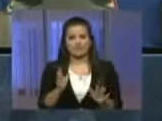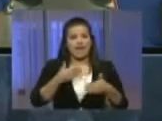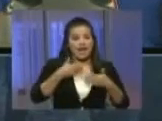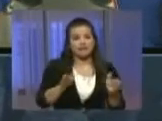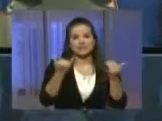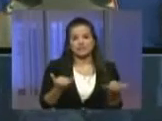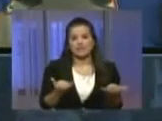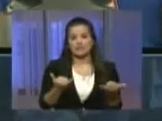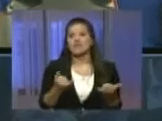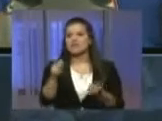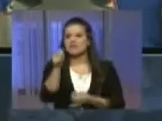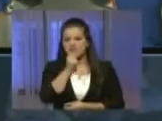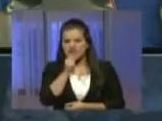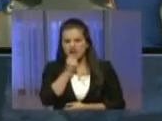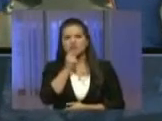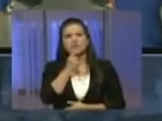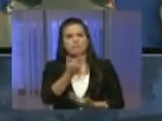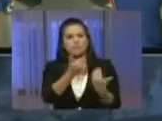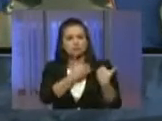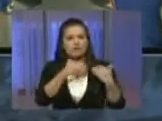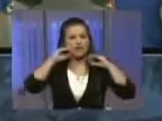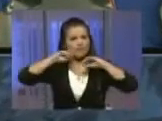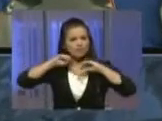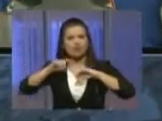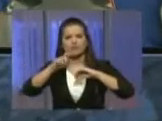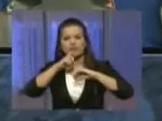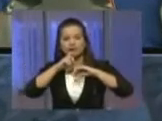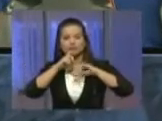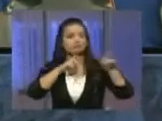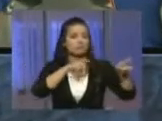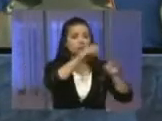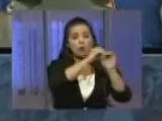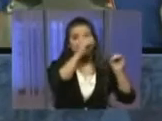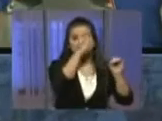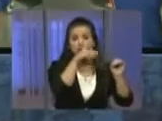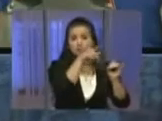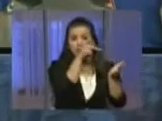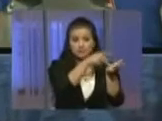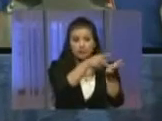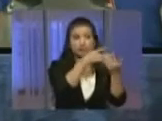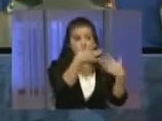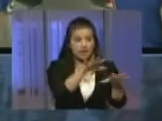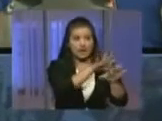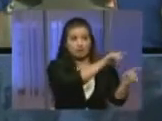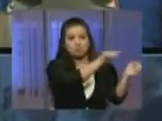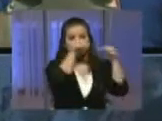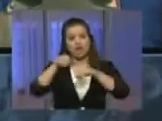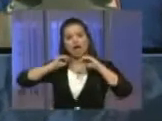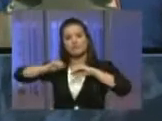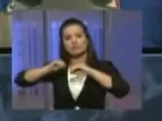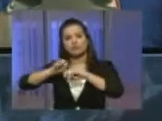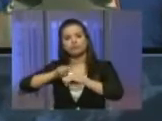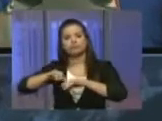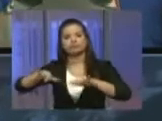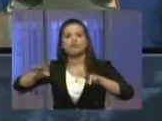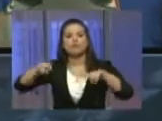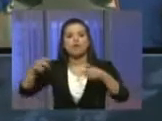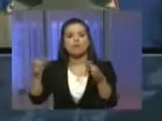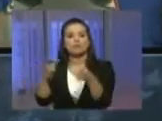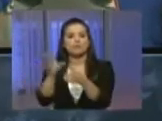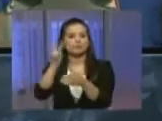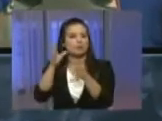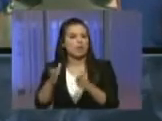grandes campeones nuestros grandes campeones que hoy están dando el ejemplo en la selección olímpica de